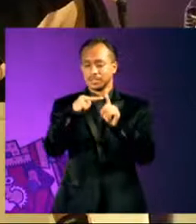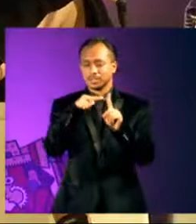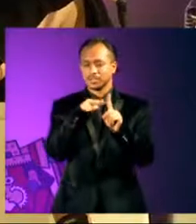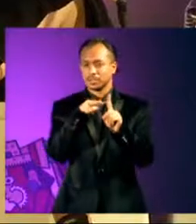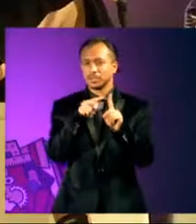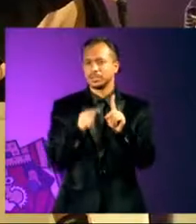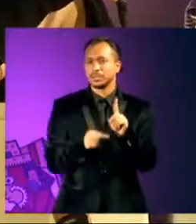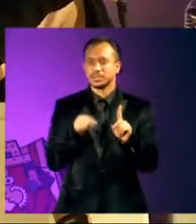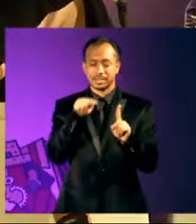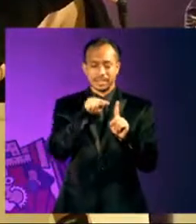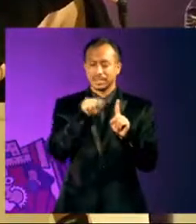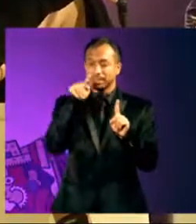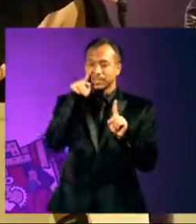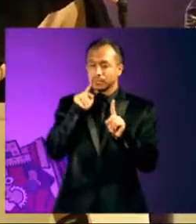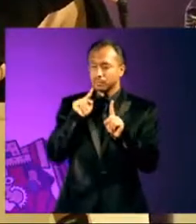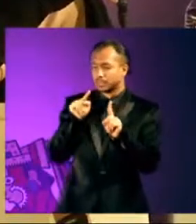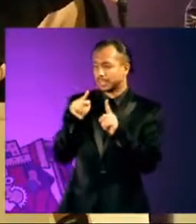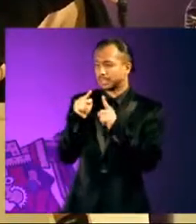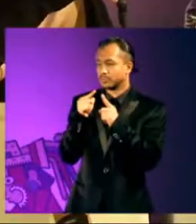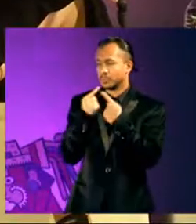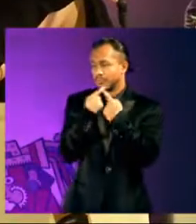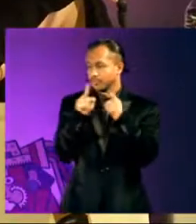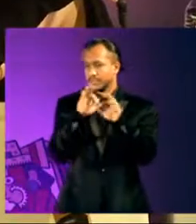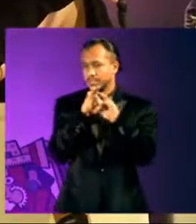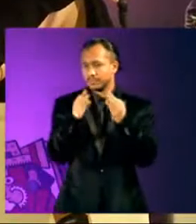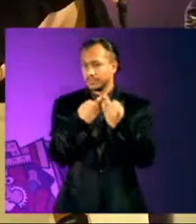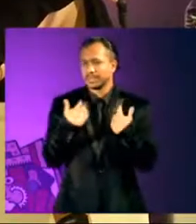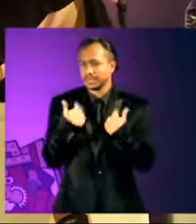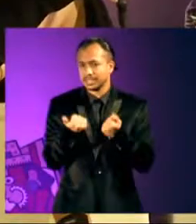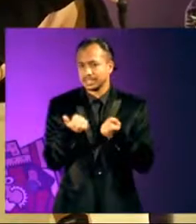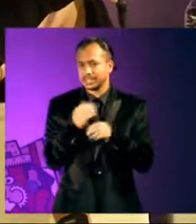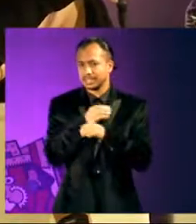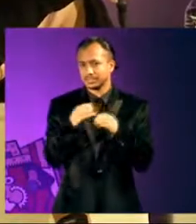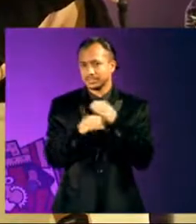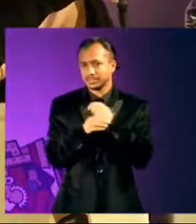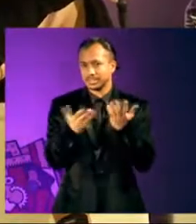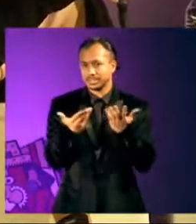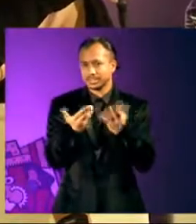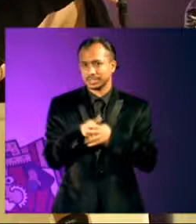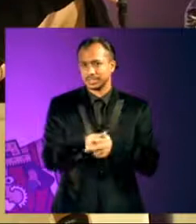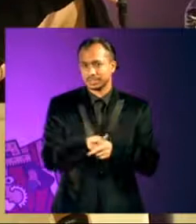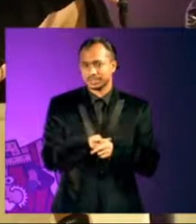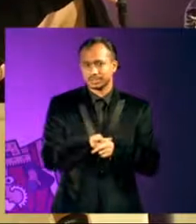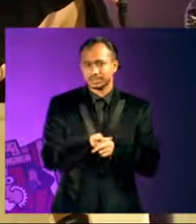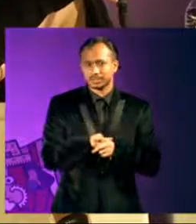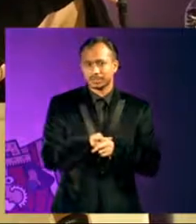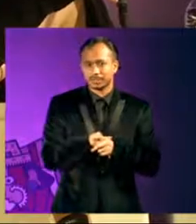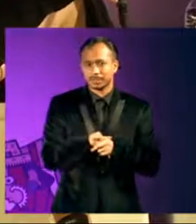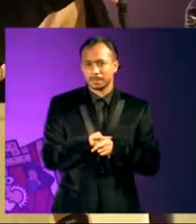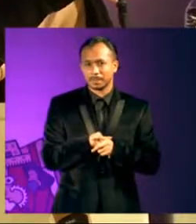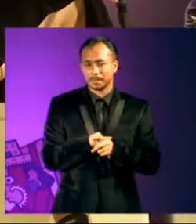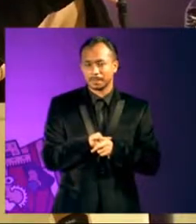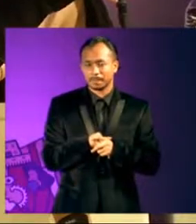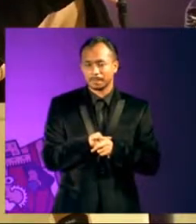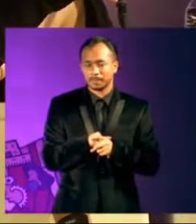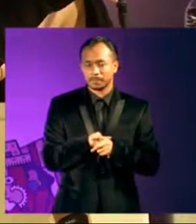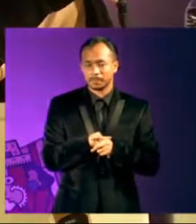hacer una un cuento coral donde el qué